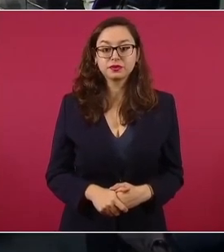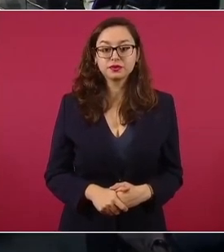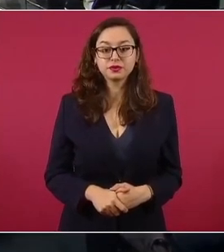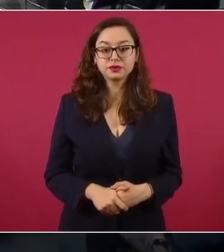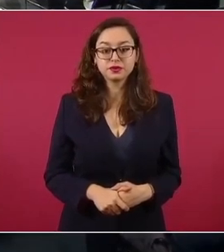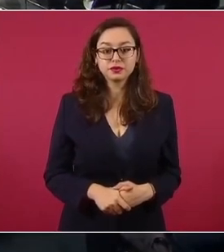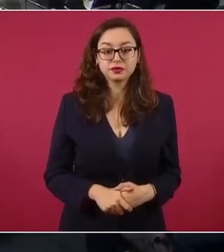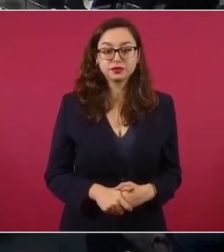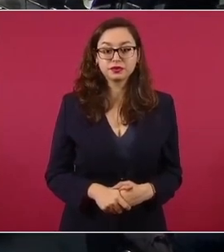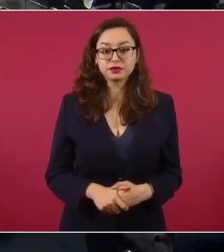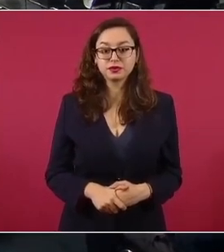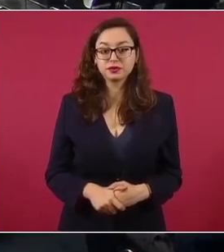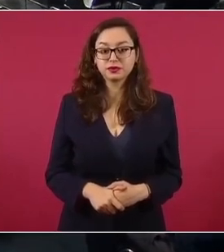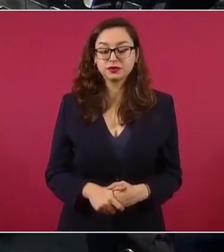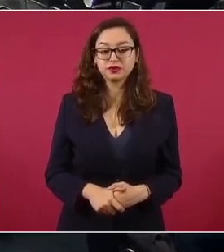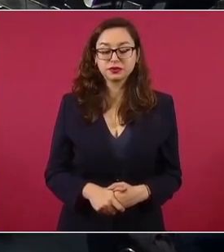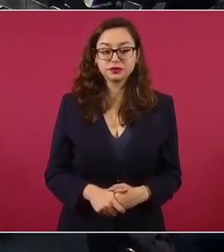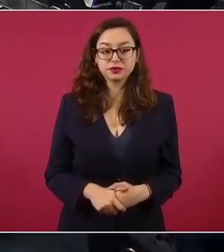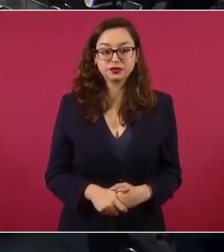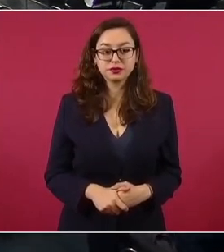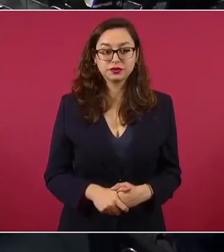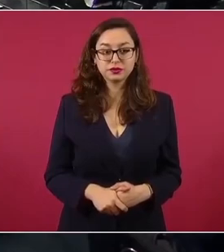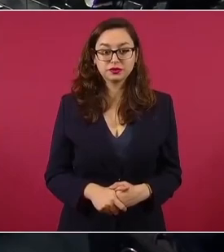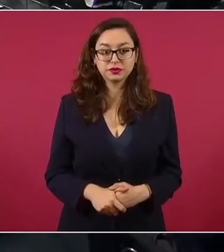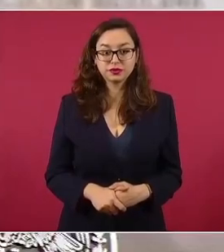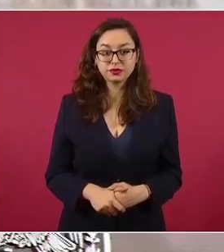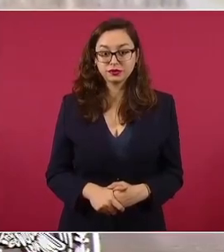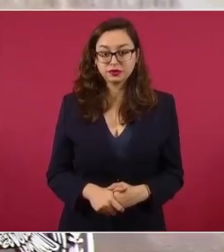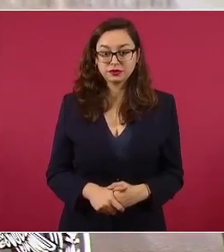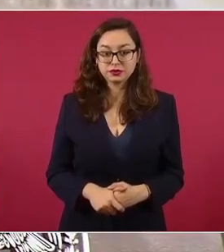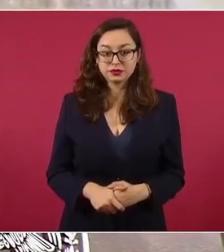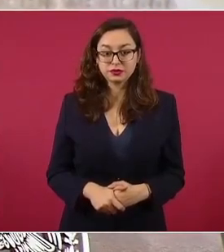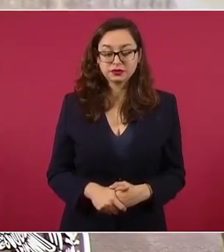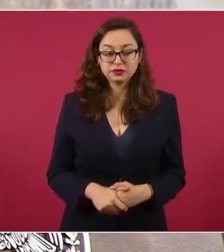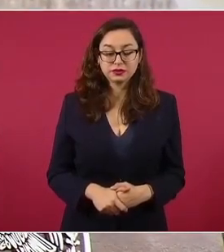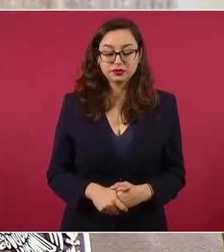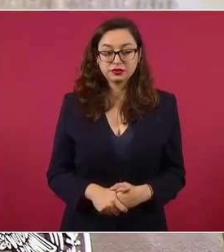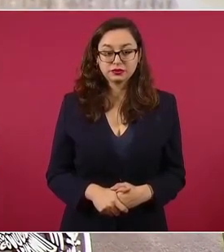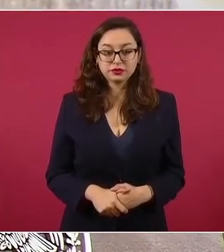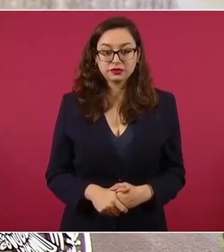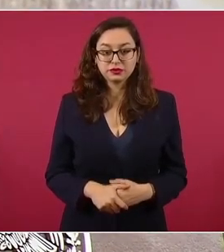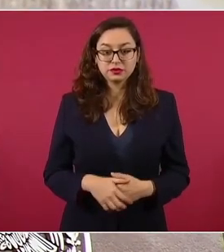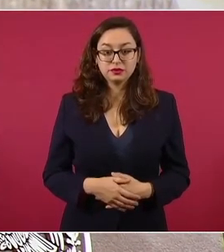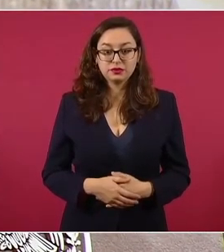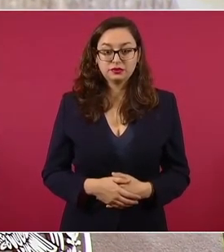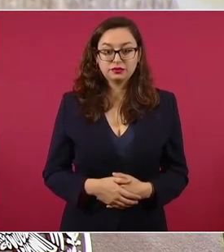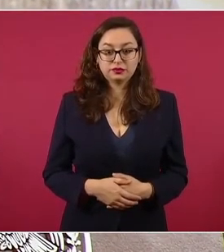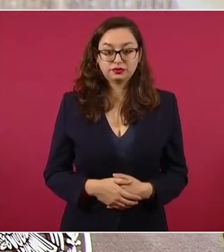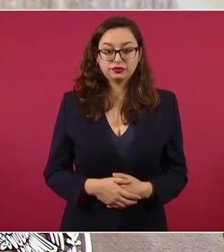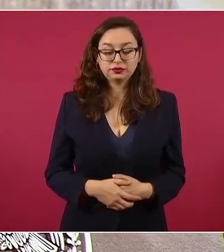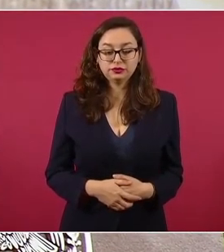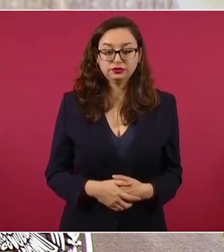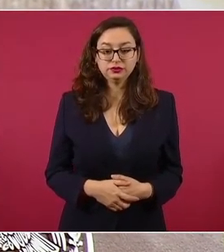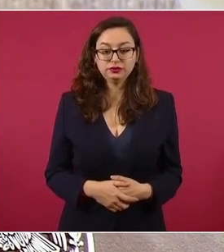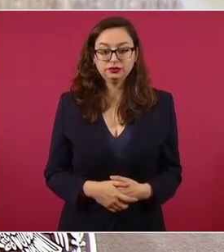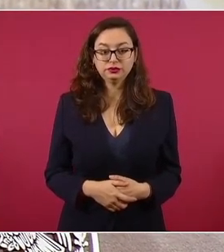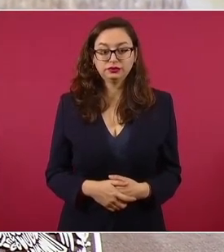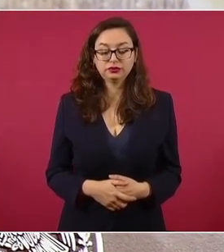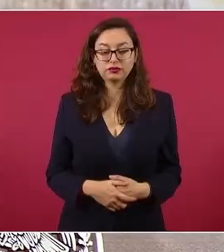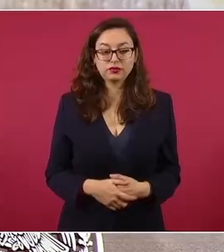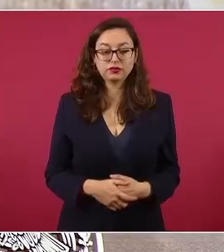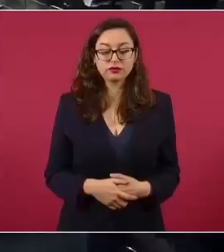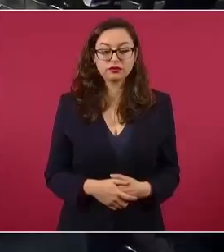tiempo. Pero a ver si encuentras. Presidente, algunos diputados de Morena han manejado la